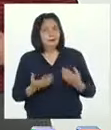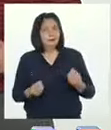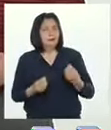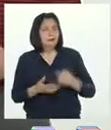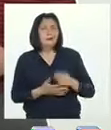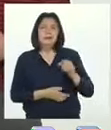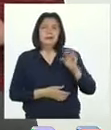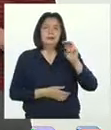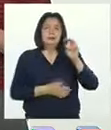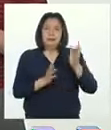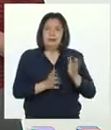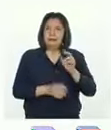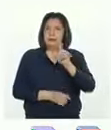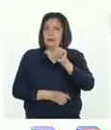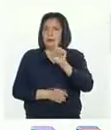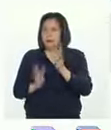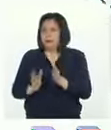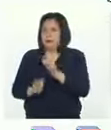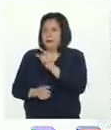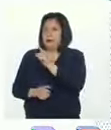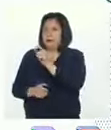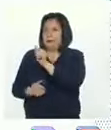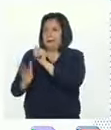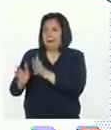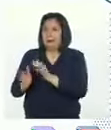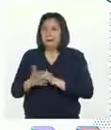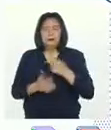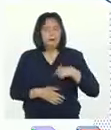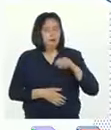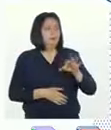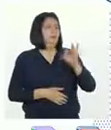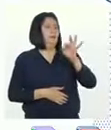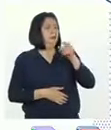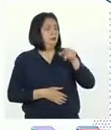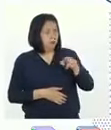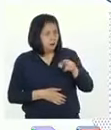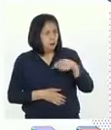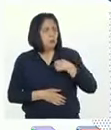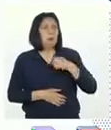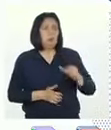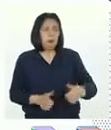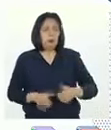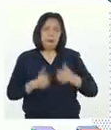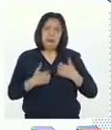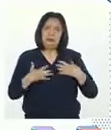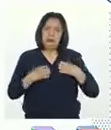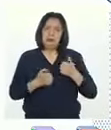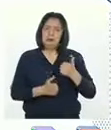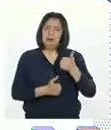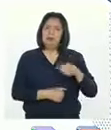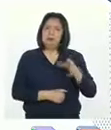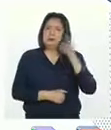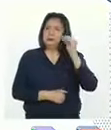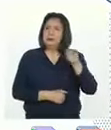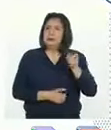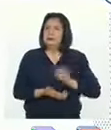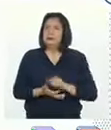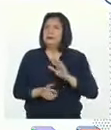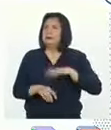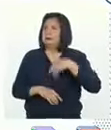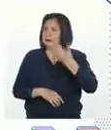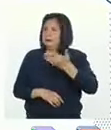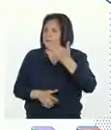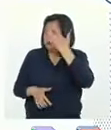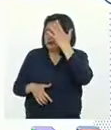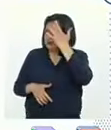de los casos de María, Luis y Ana. Identificamos los aspectos que nos ayudan a tener una vida saludable. Después hablamos de